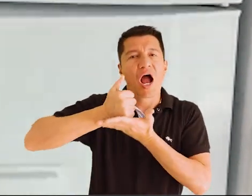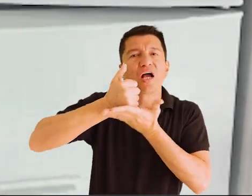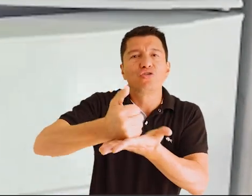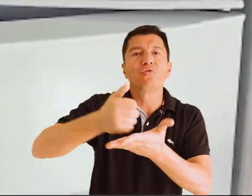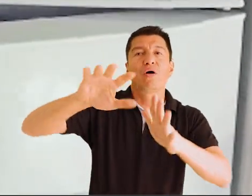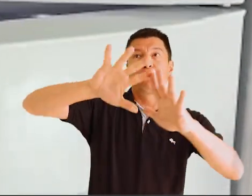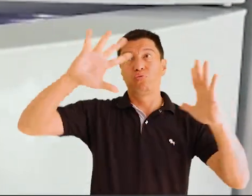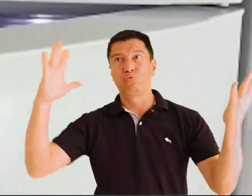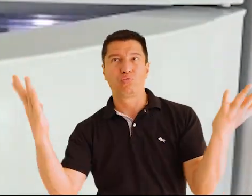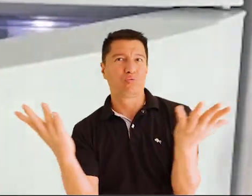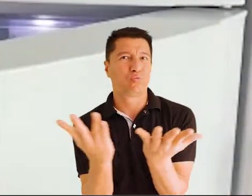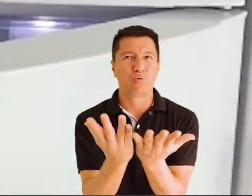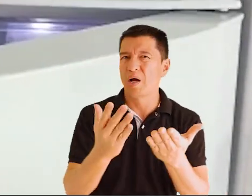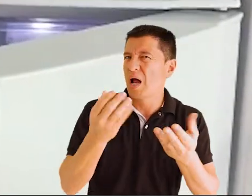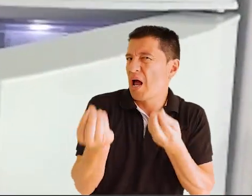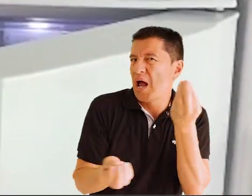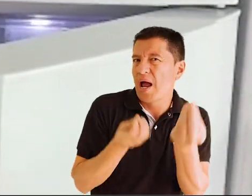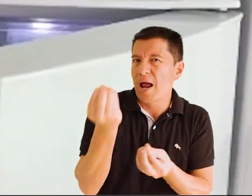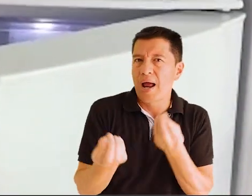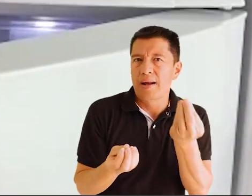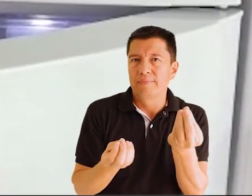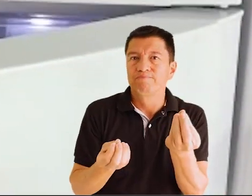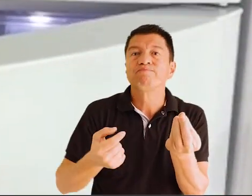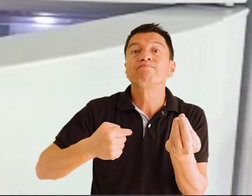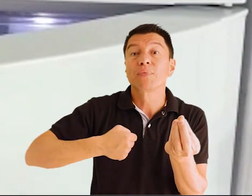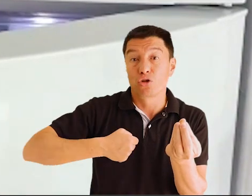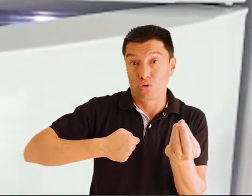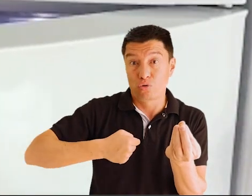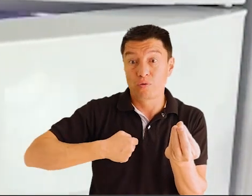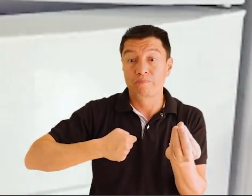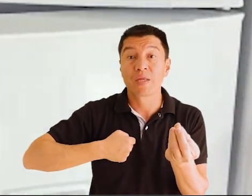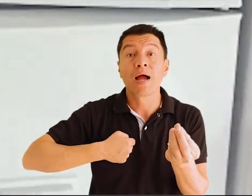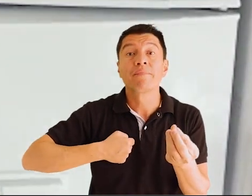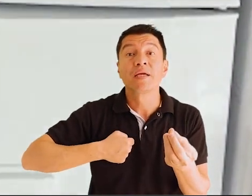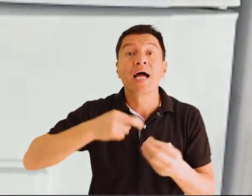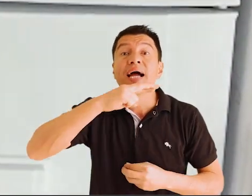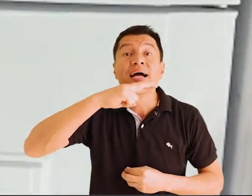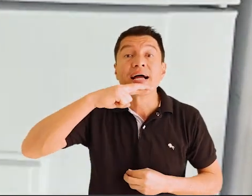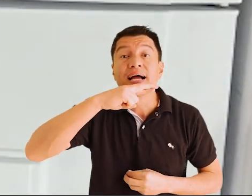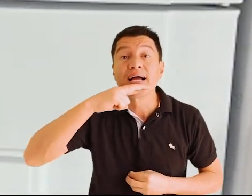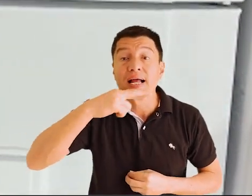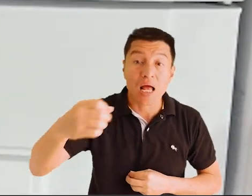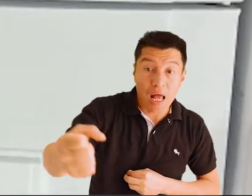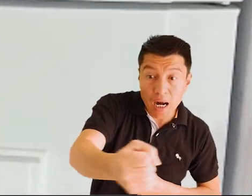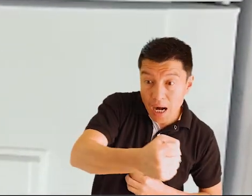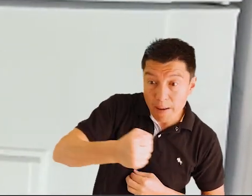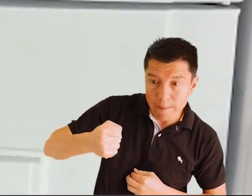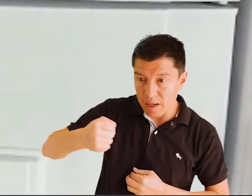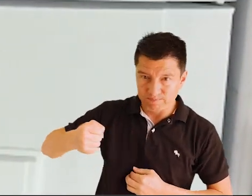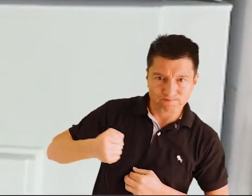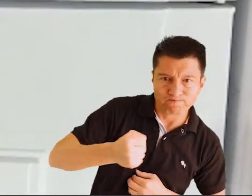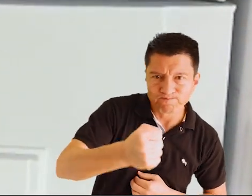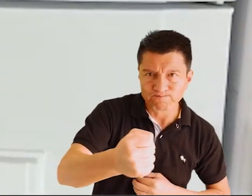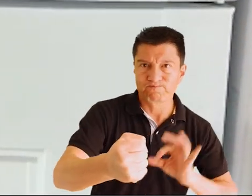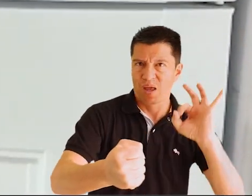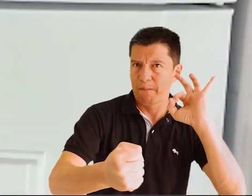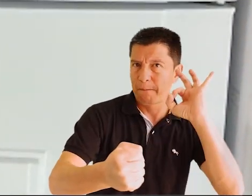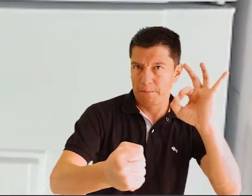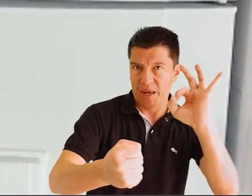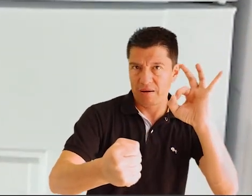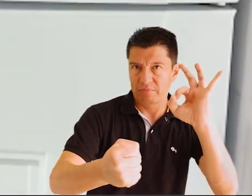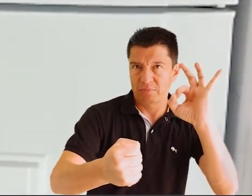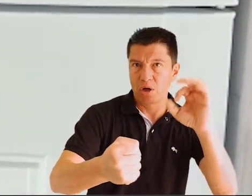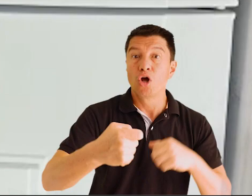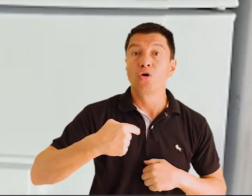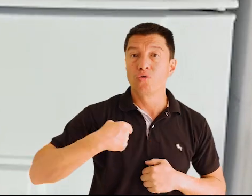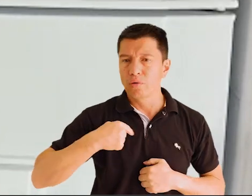darle un respiro al planeta es cerciorarme que las puertas de mi refrigerador estén cerradas y